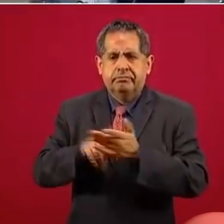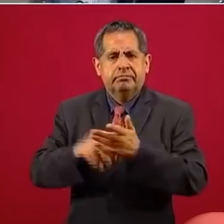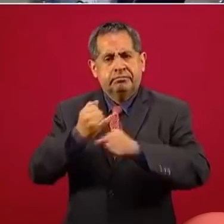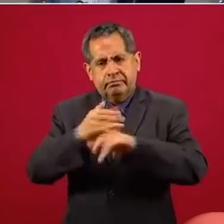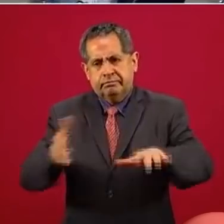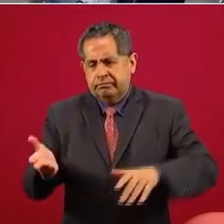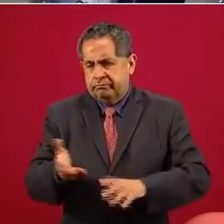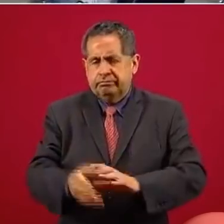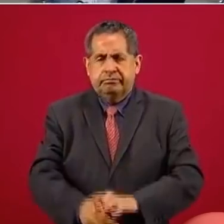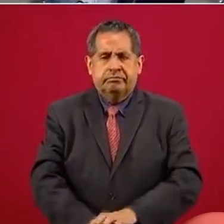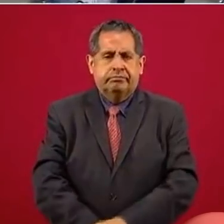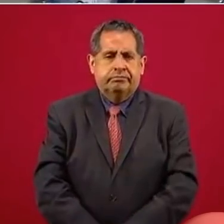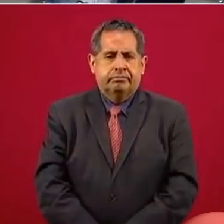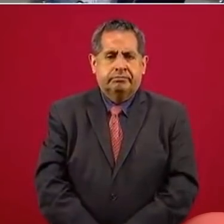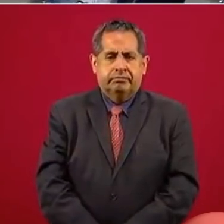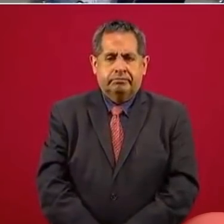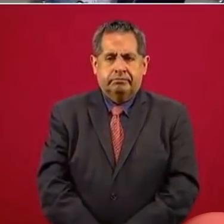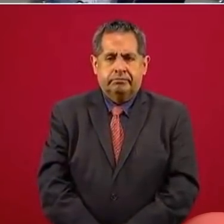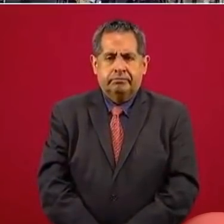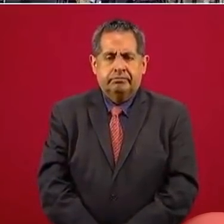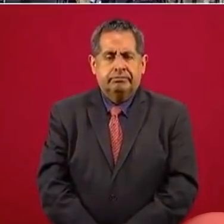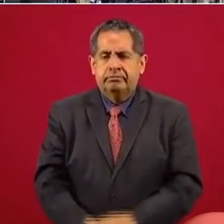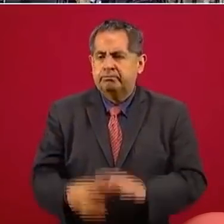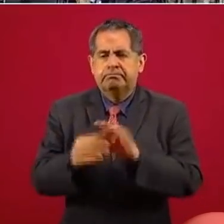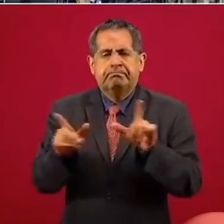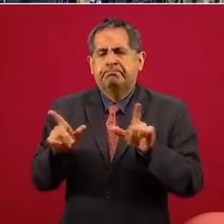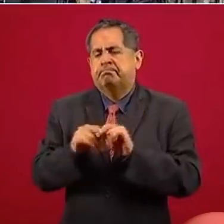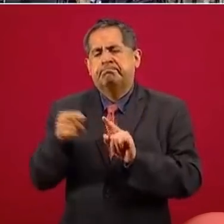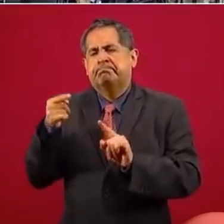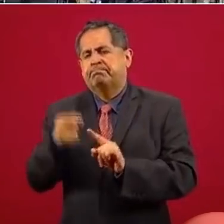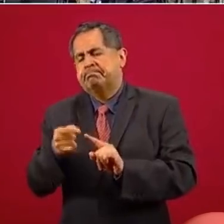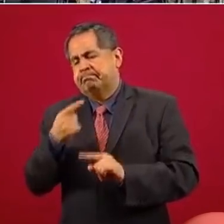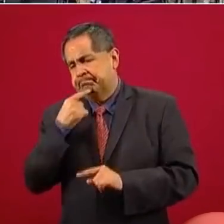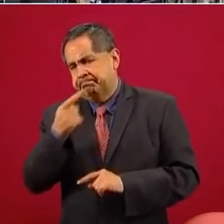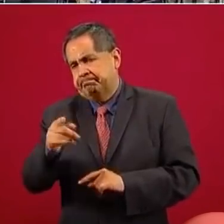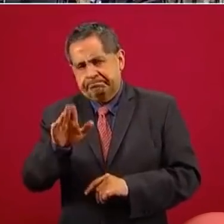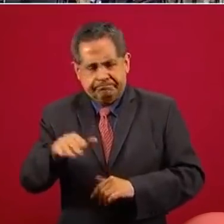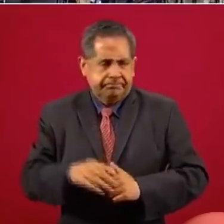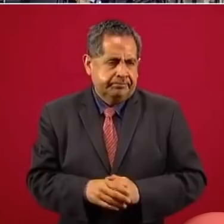informamos? Bueno, de manera muy breve diría lo siguiente.